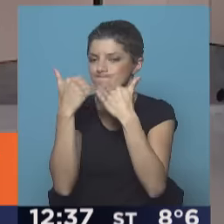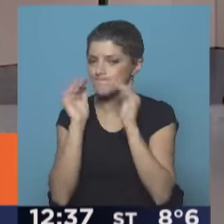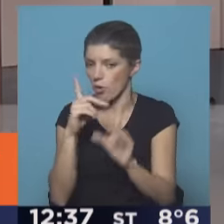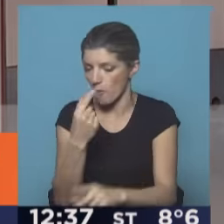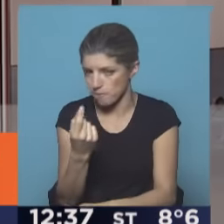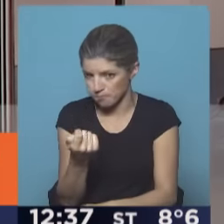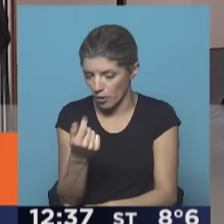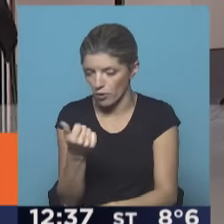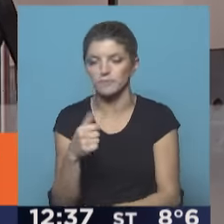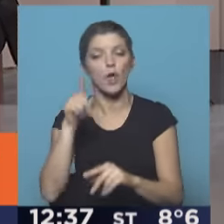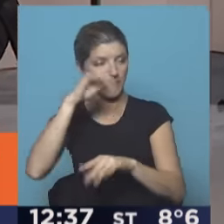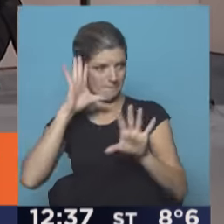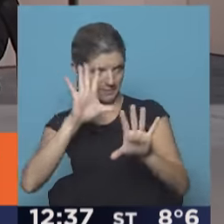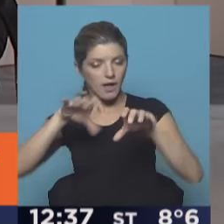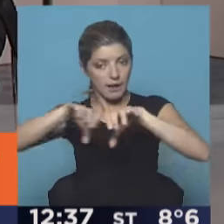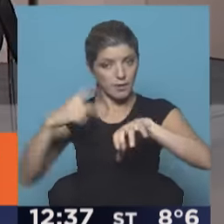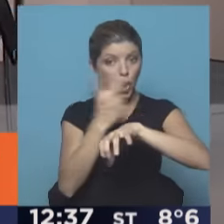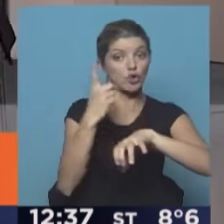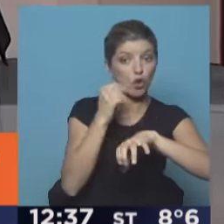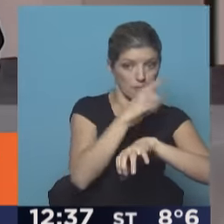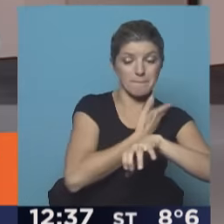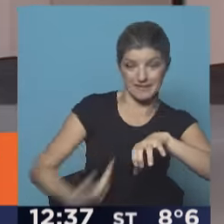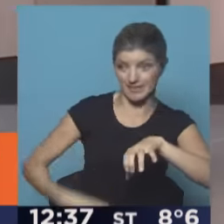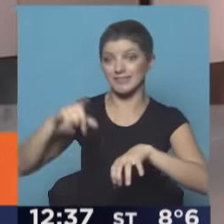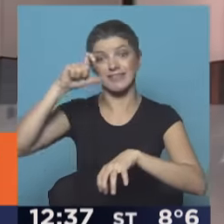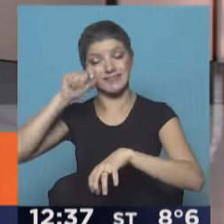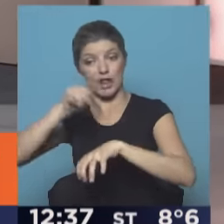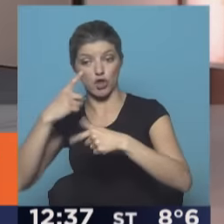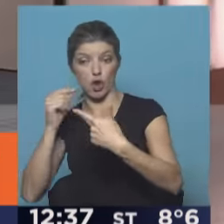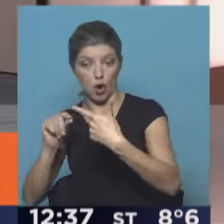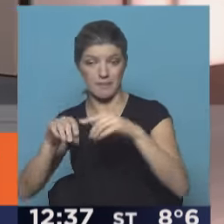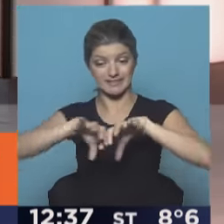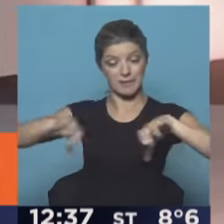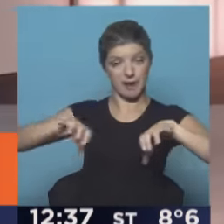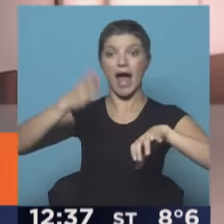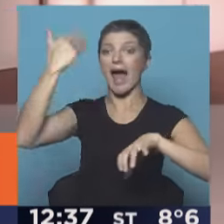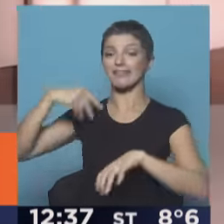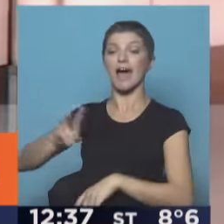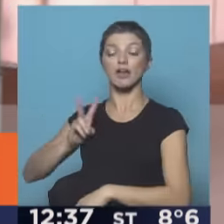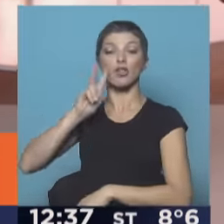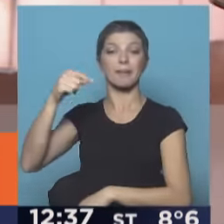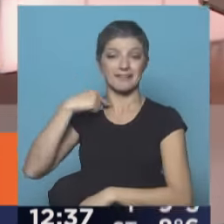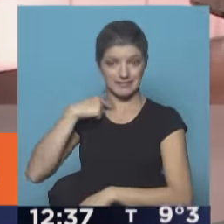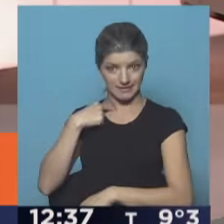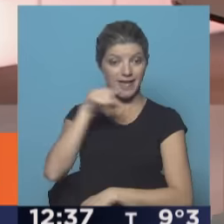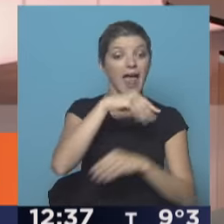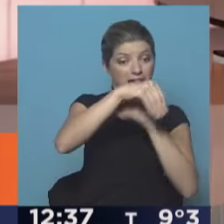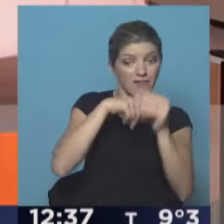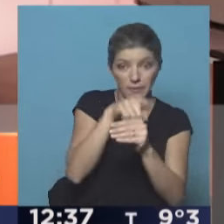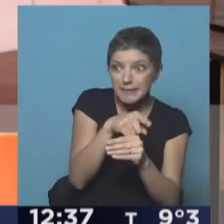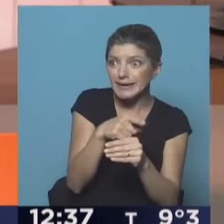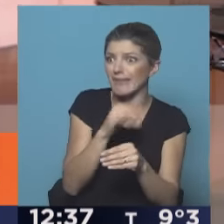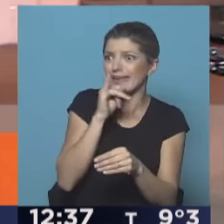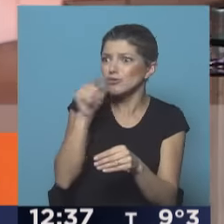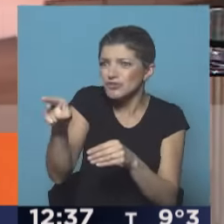también que la división entre erdogan y gulen ocurre en el año 2013 luego de denuncias de corrupción del gobierno de erdogan de la familia erdogan